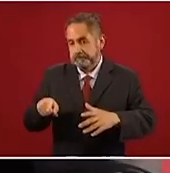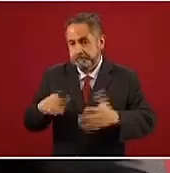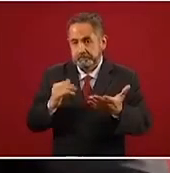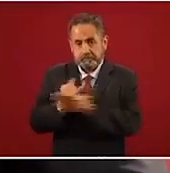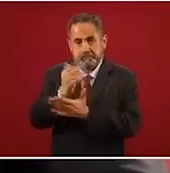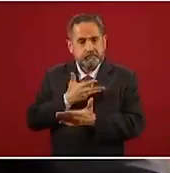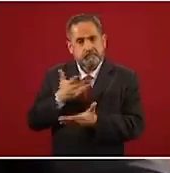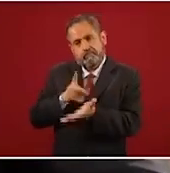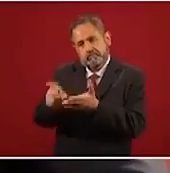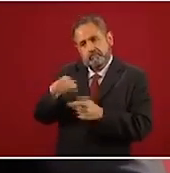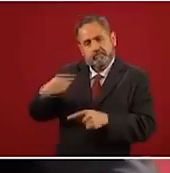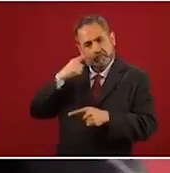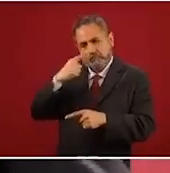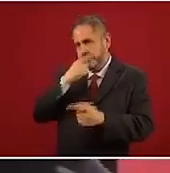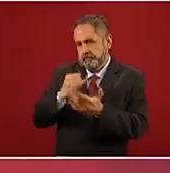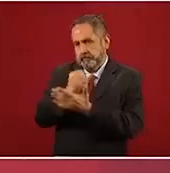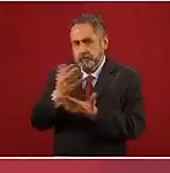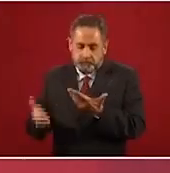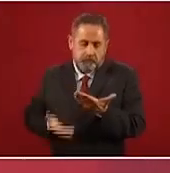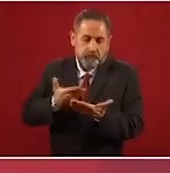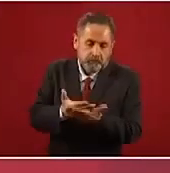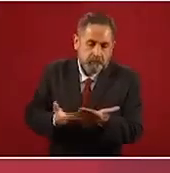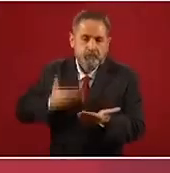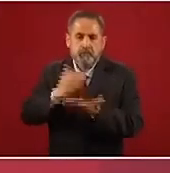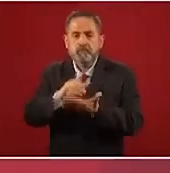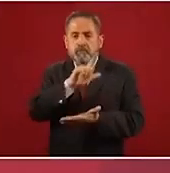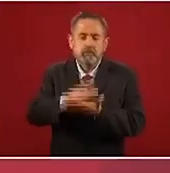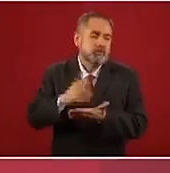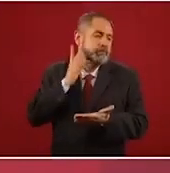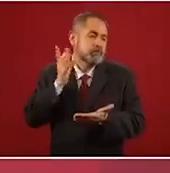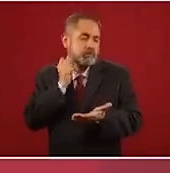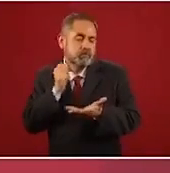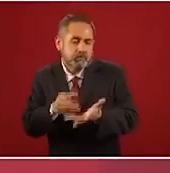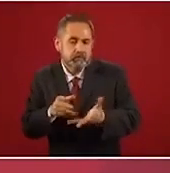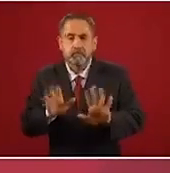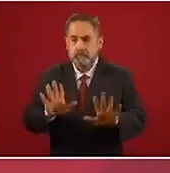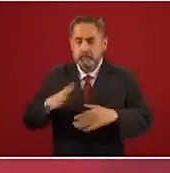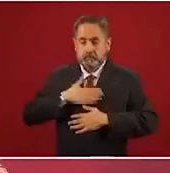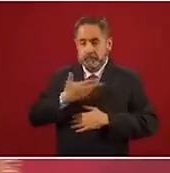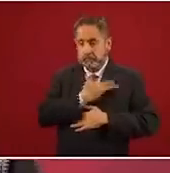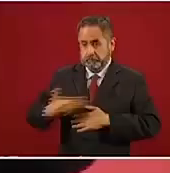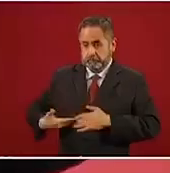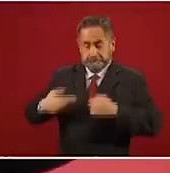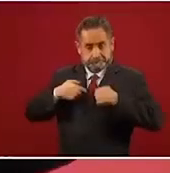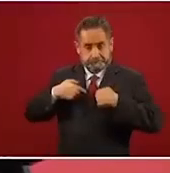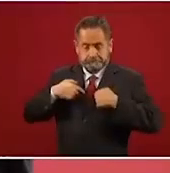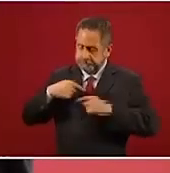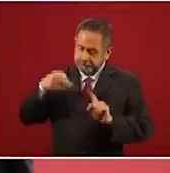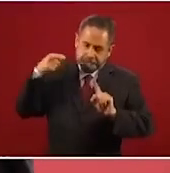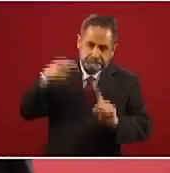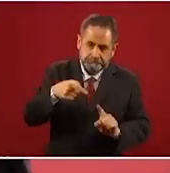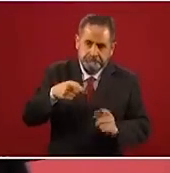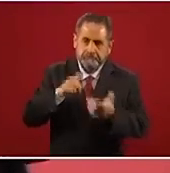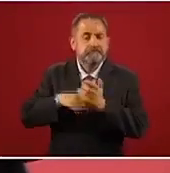derecho, facultad para presentar iniciativas, pero por lo que tiene que ver con el Ejecutivo, la prioridad es la de